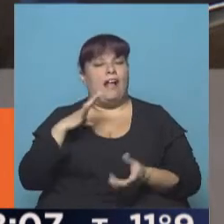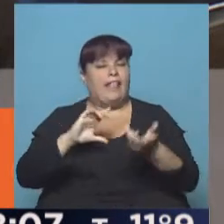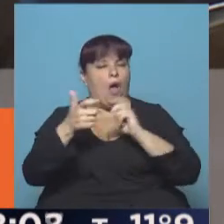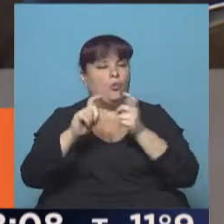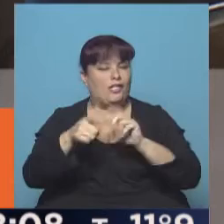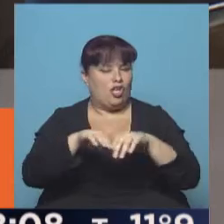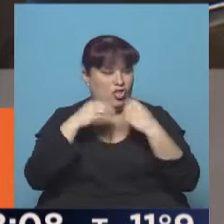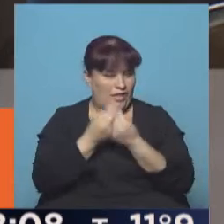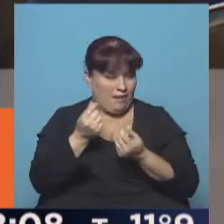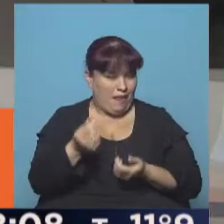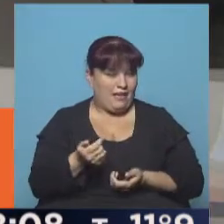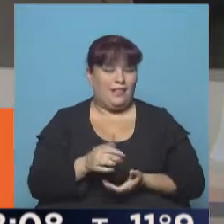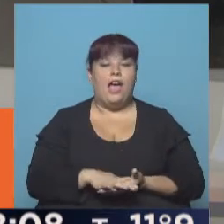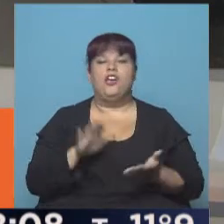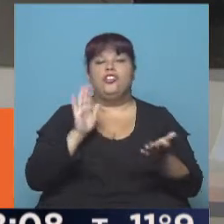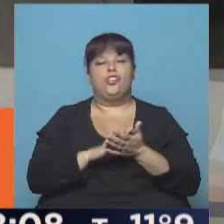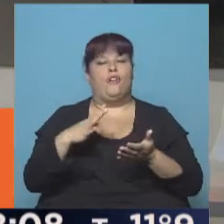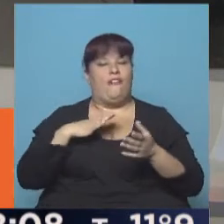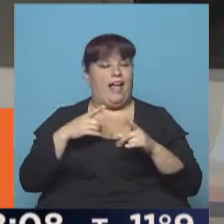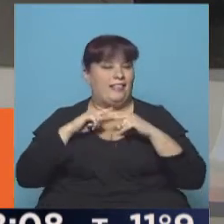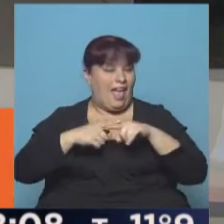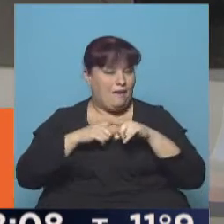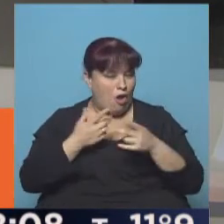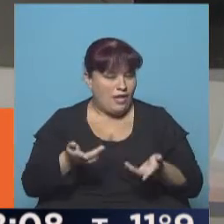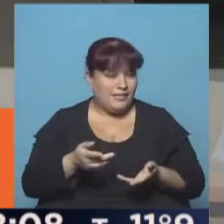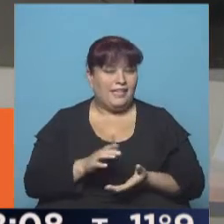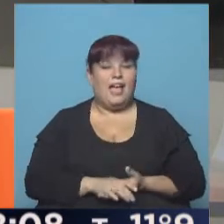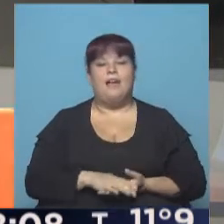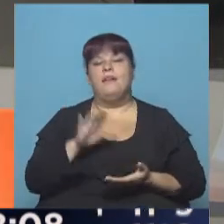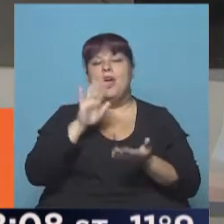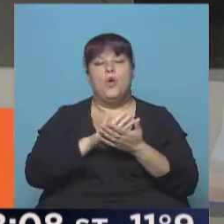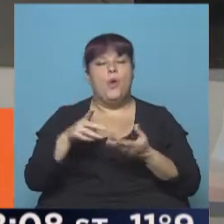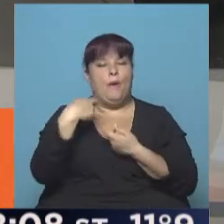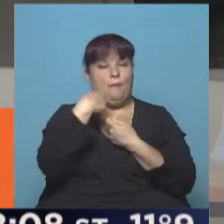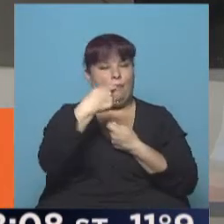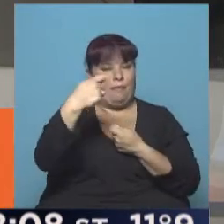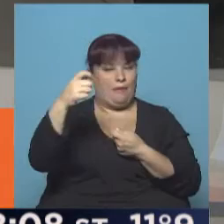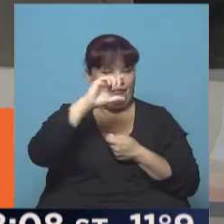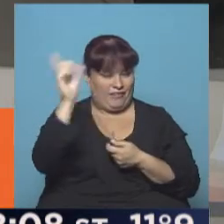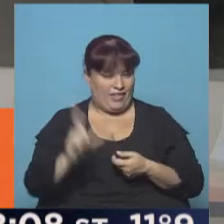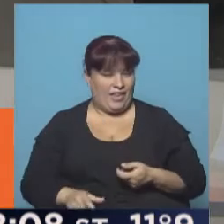los montos en la falta de discusión política de la nueva coparticipación federal.